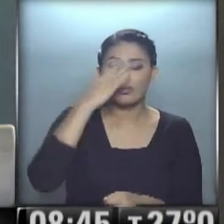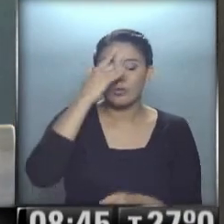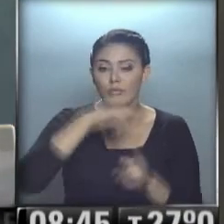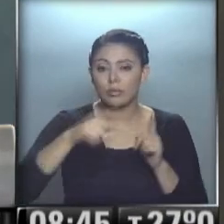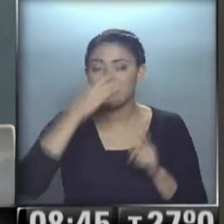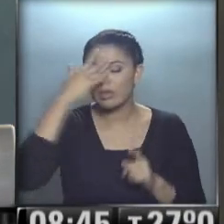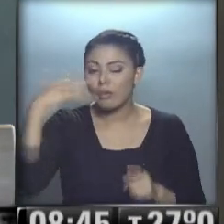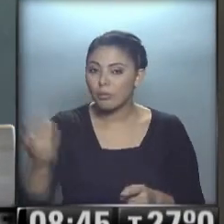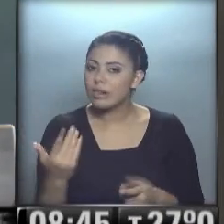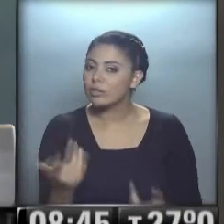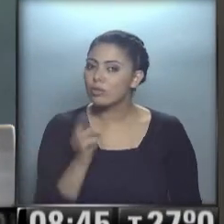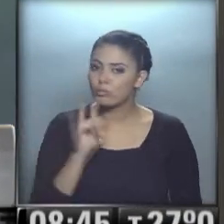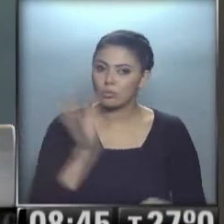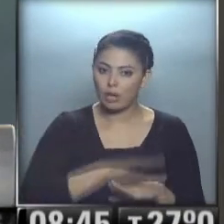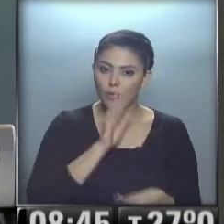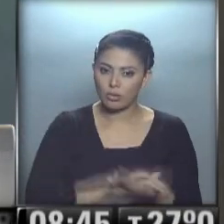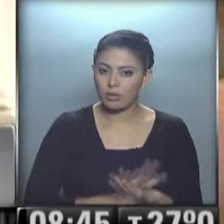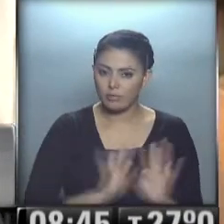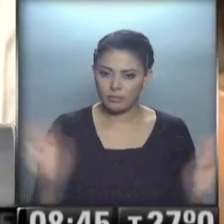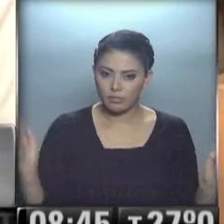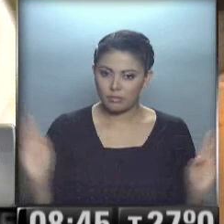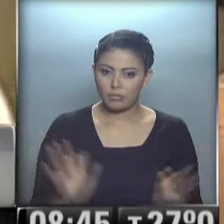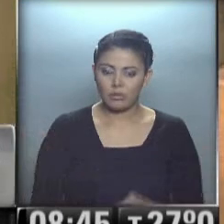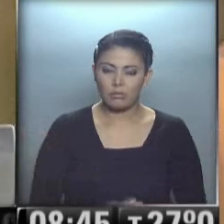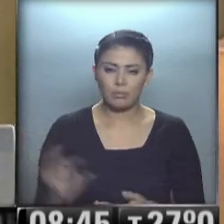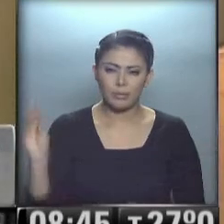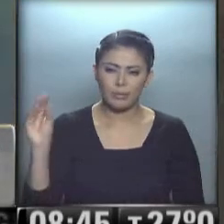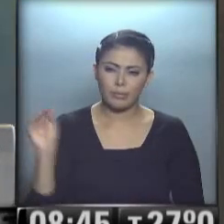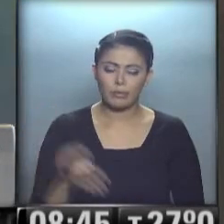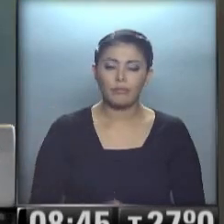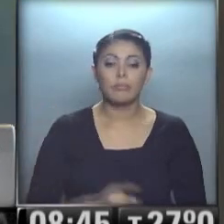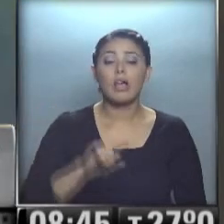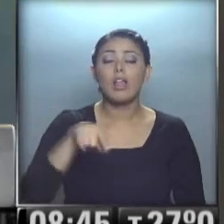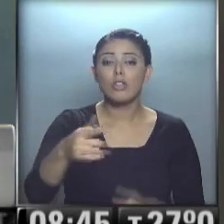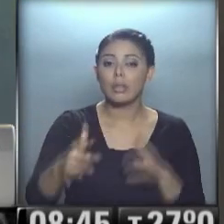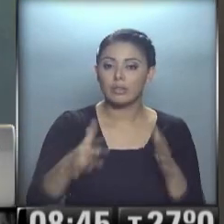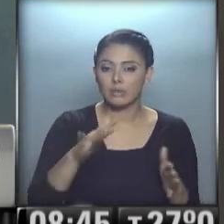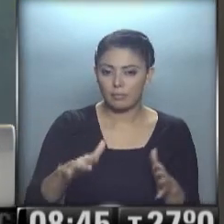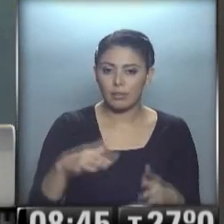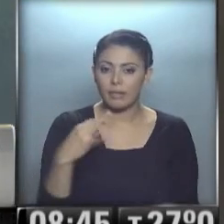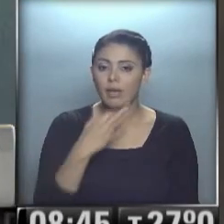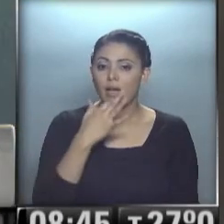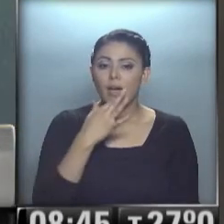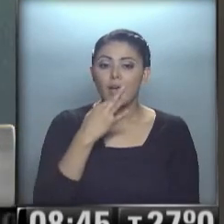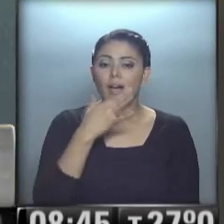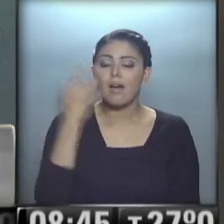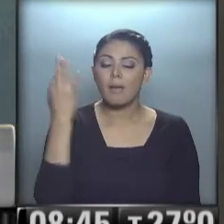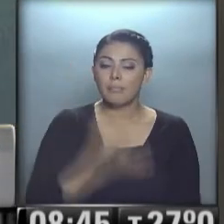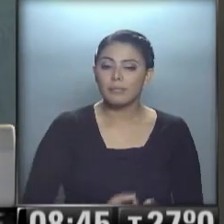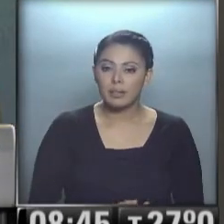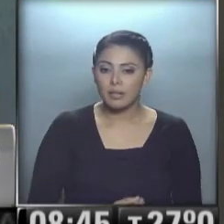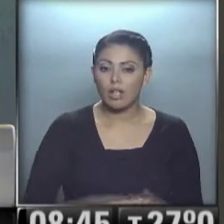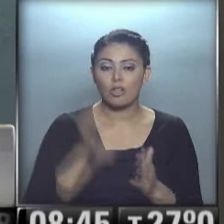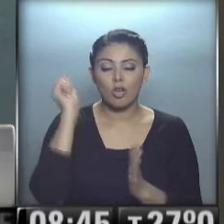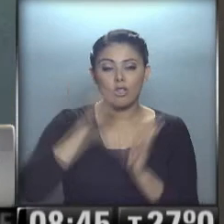Por lo tanto, es su responsabilidad y es lo que tienen que hacer. ¿Cuál es el siguiente paso? El siguiente paso es la aplicación de lo que establece el